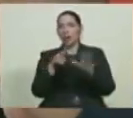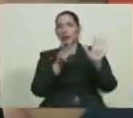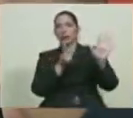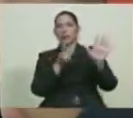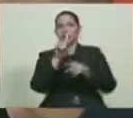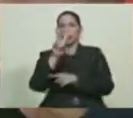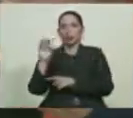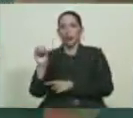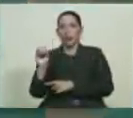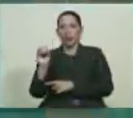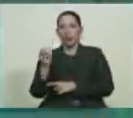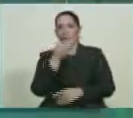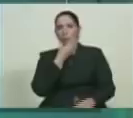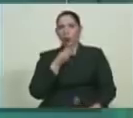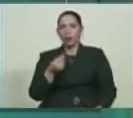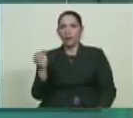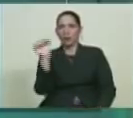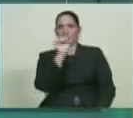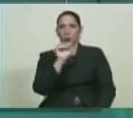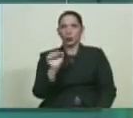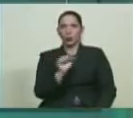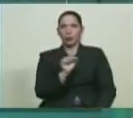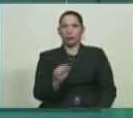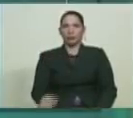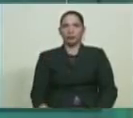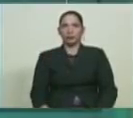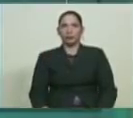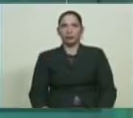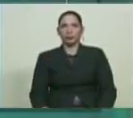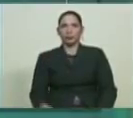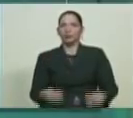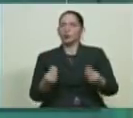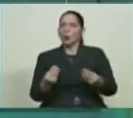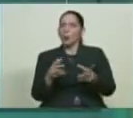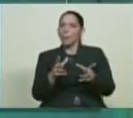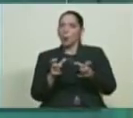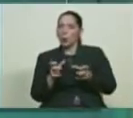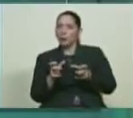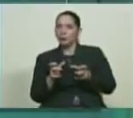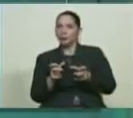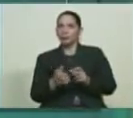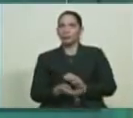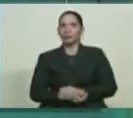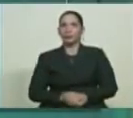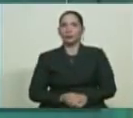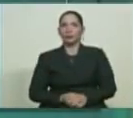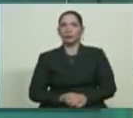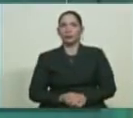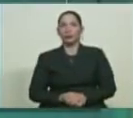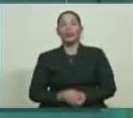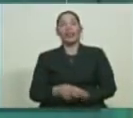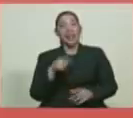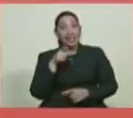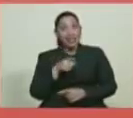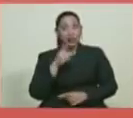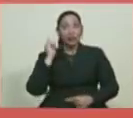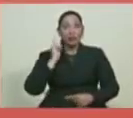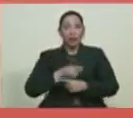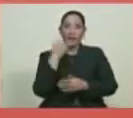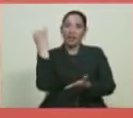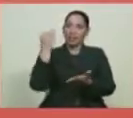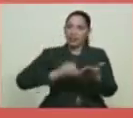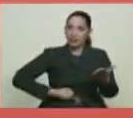700 bolívares soberanos. ¿Cómo van a cobrar esos recursos? Pues se inscriben a través de la